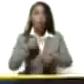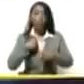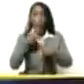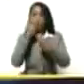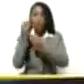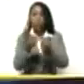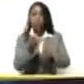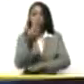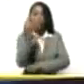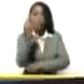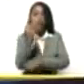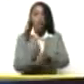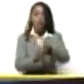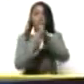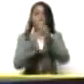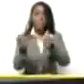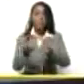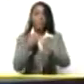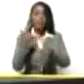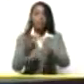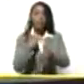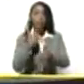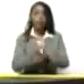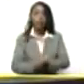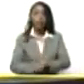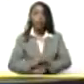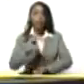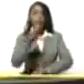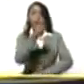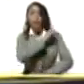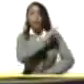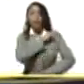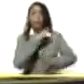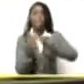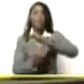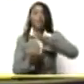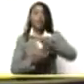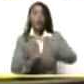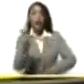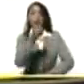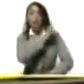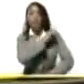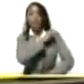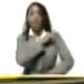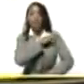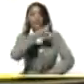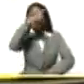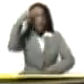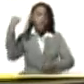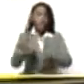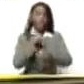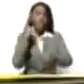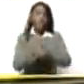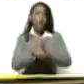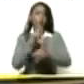tres de sus líderes principales, gerentes de base, gerentes de la clase obrera de PDVSA,